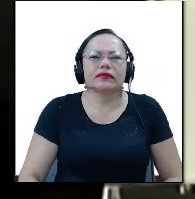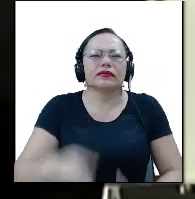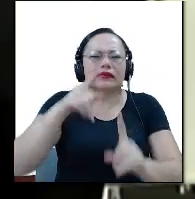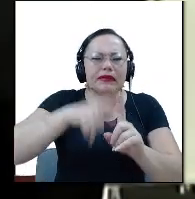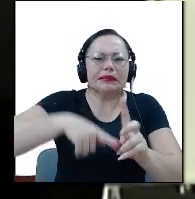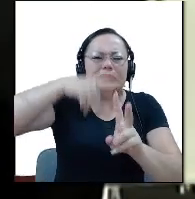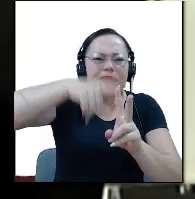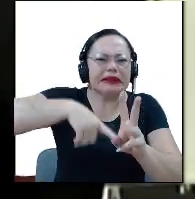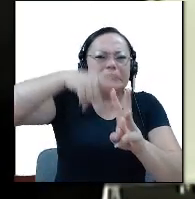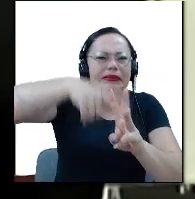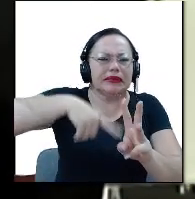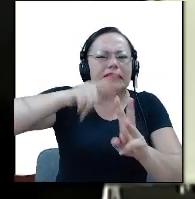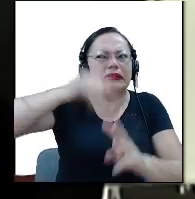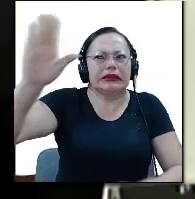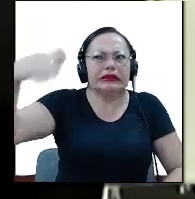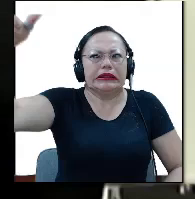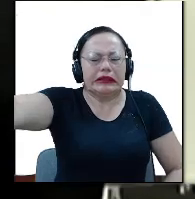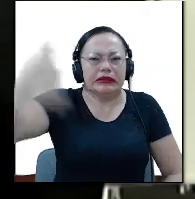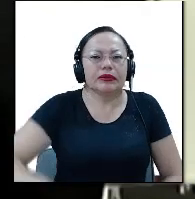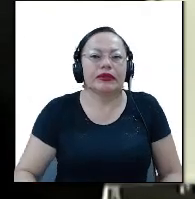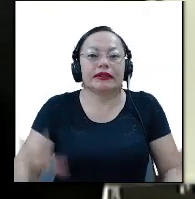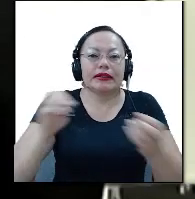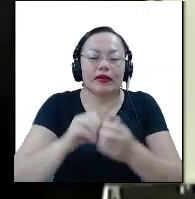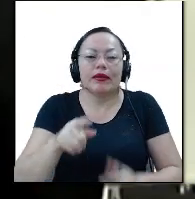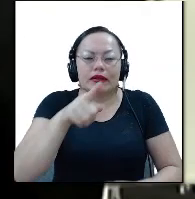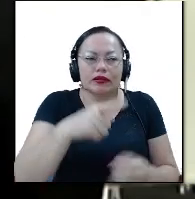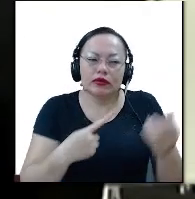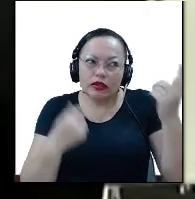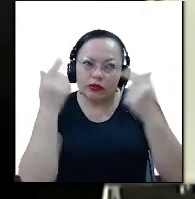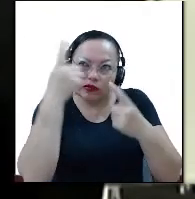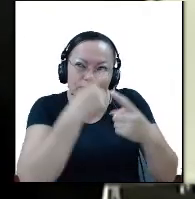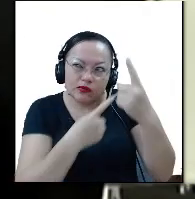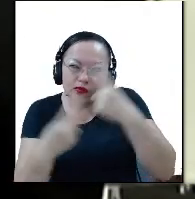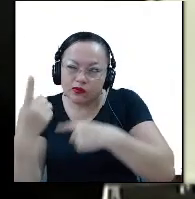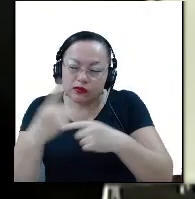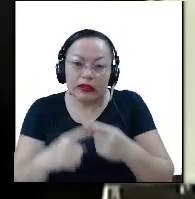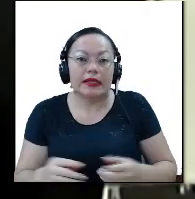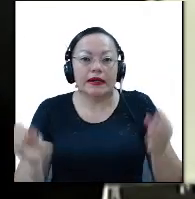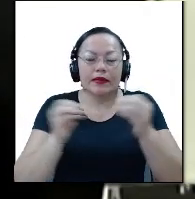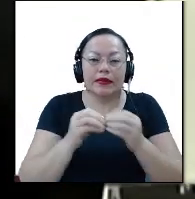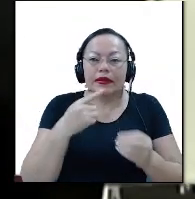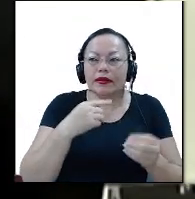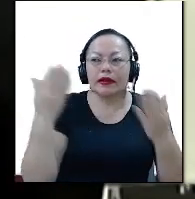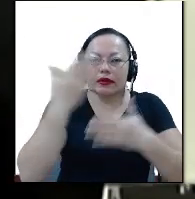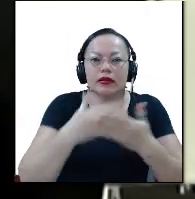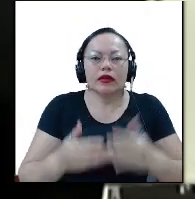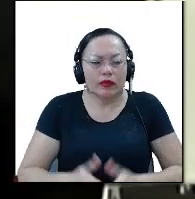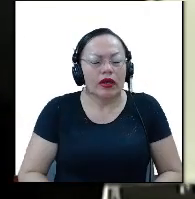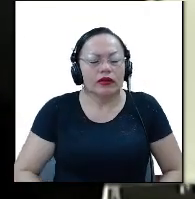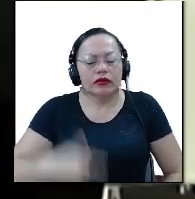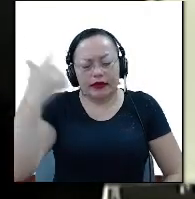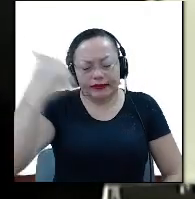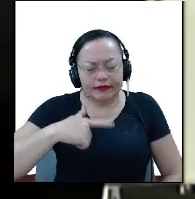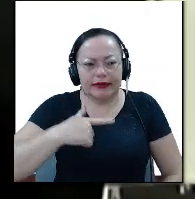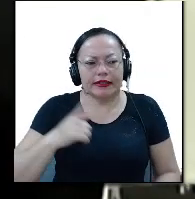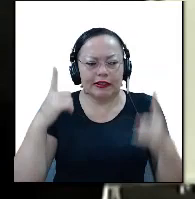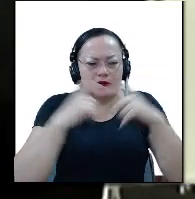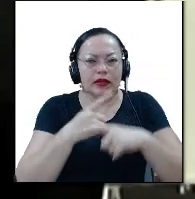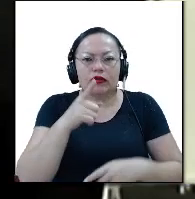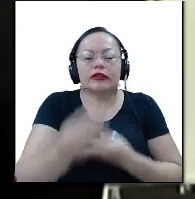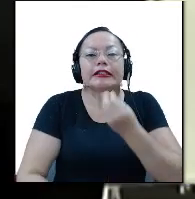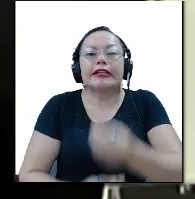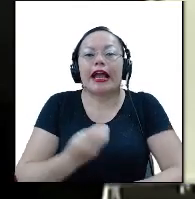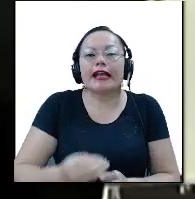meses. Entonces, analícelo bien, ponga los pies en la tierra y sepa qué es lo que usted debe